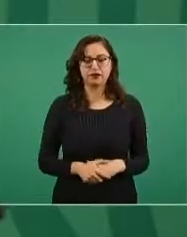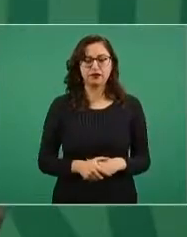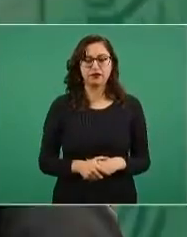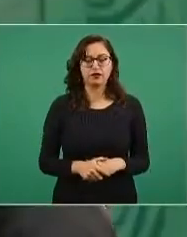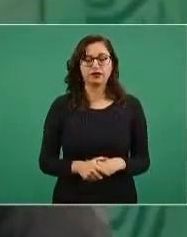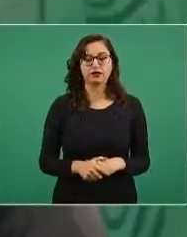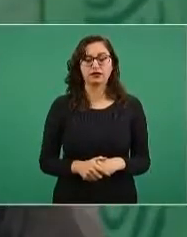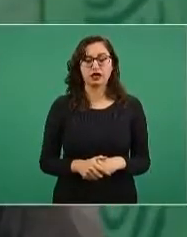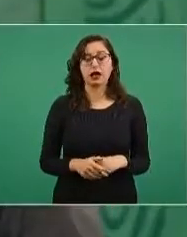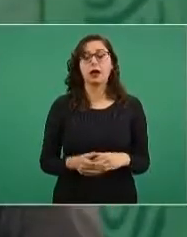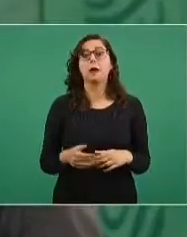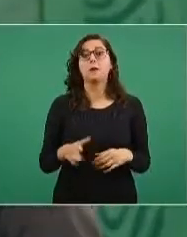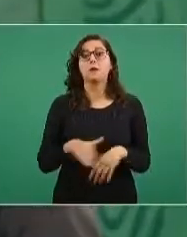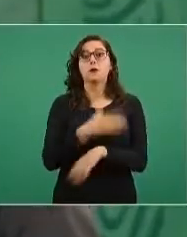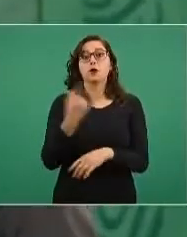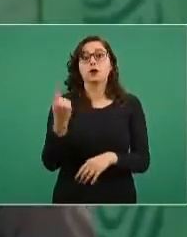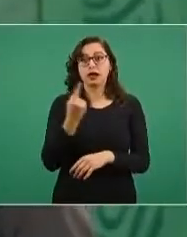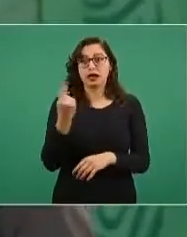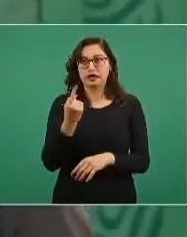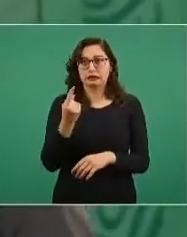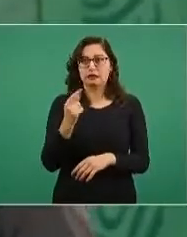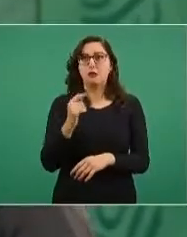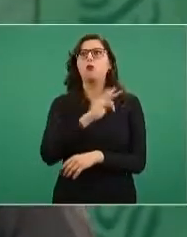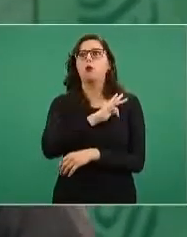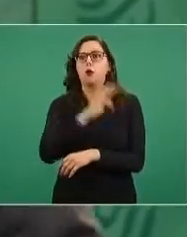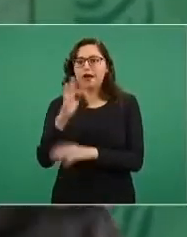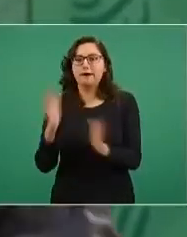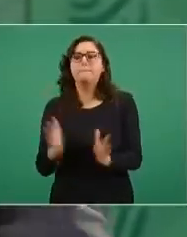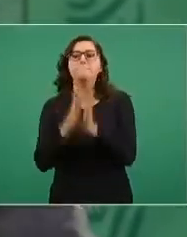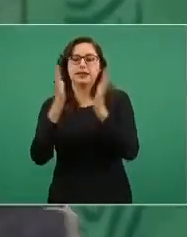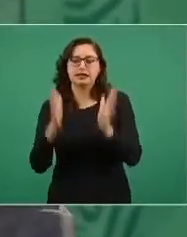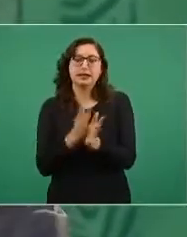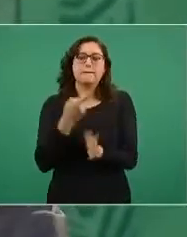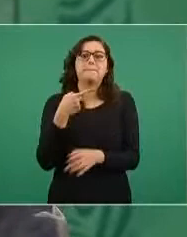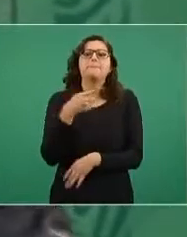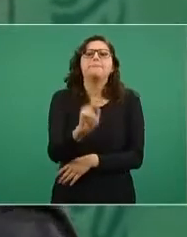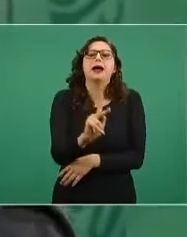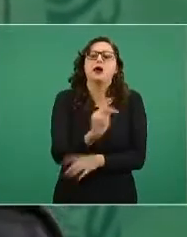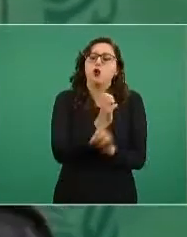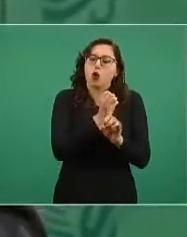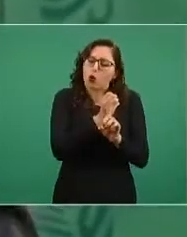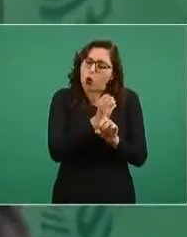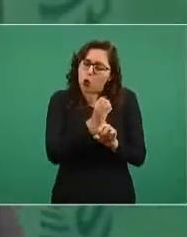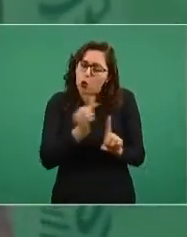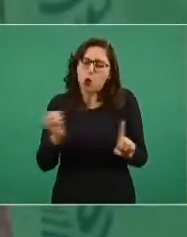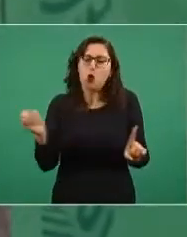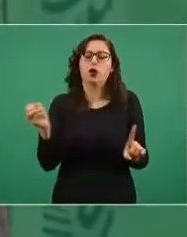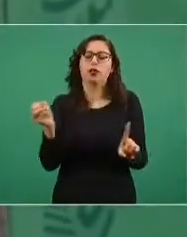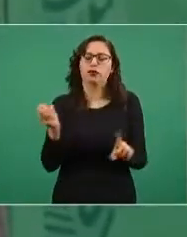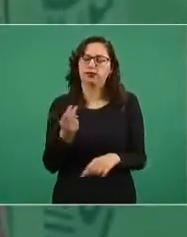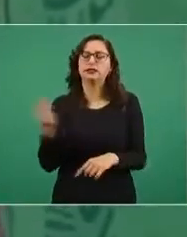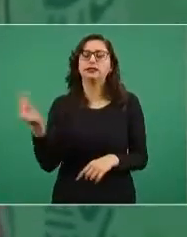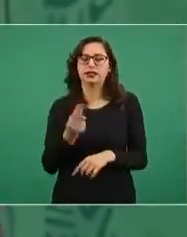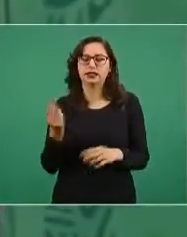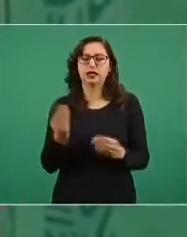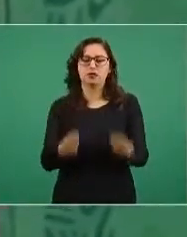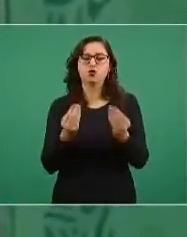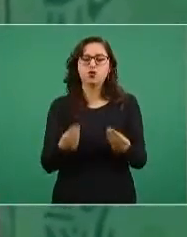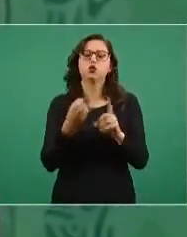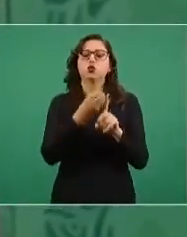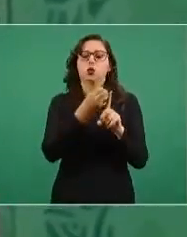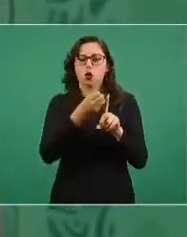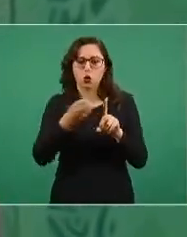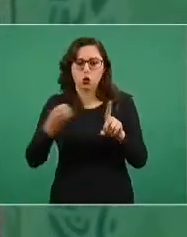presentar estos actos que también desafortunadamente se han mostrado ahí de corrupción, y quiénes son los que en esta